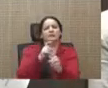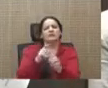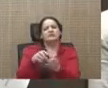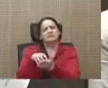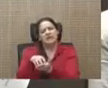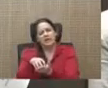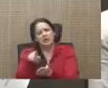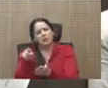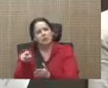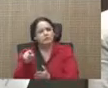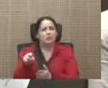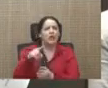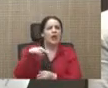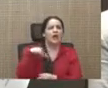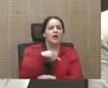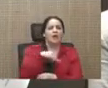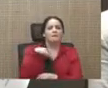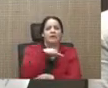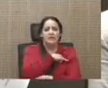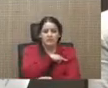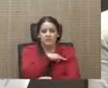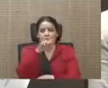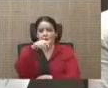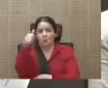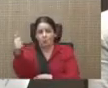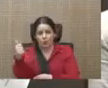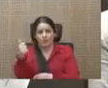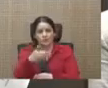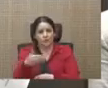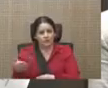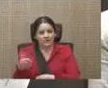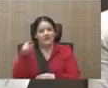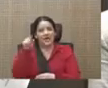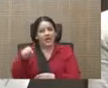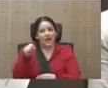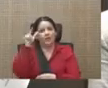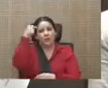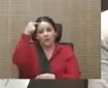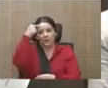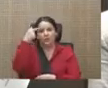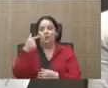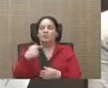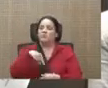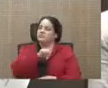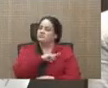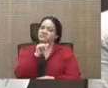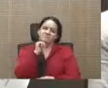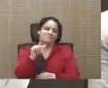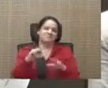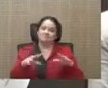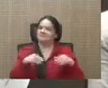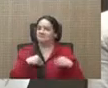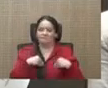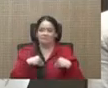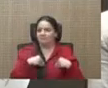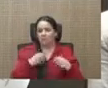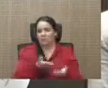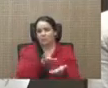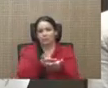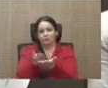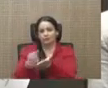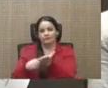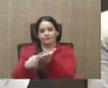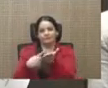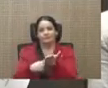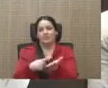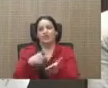otros aspectos al gobierno, es lo que hoy en este caso nos lleva a rechazar las mociones que discutimos. Porque no tenemos duda de que el